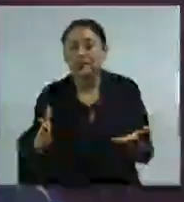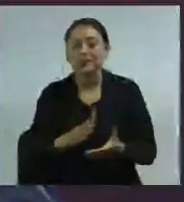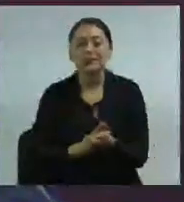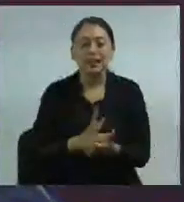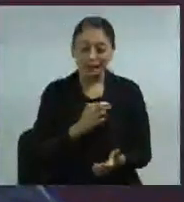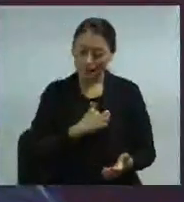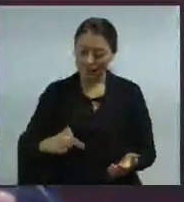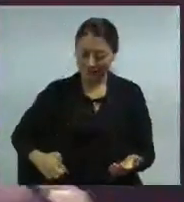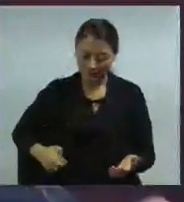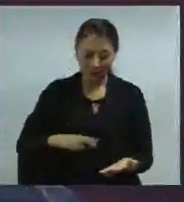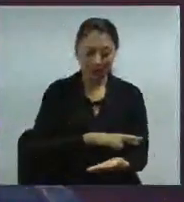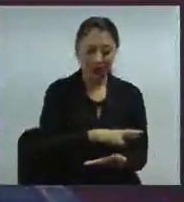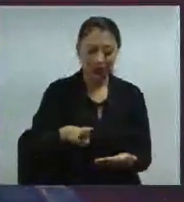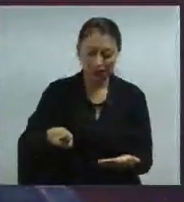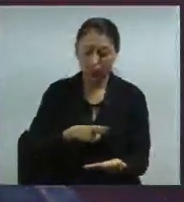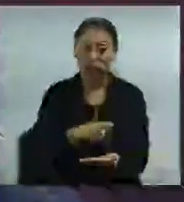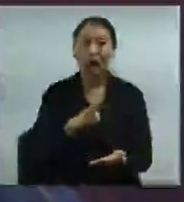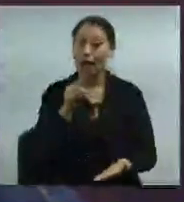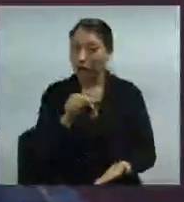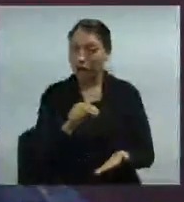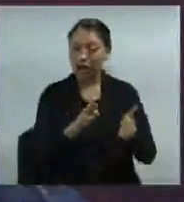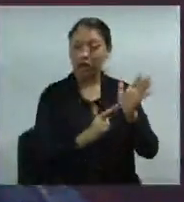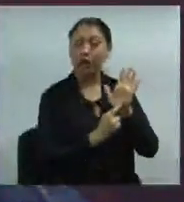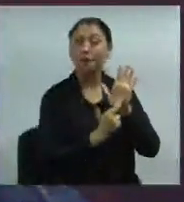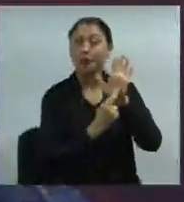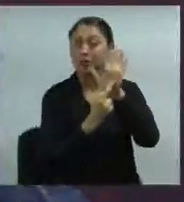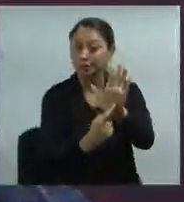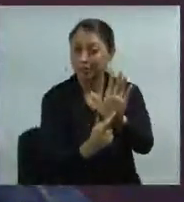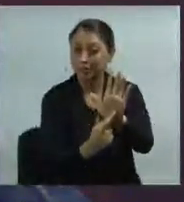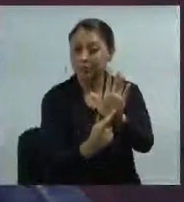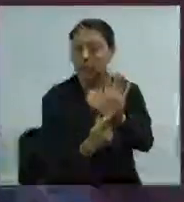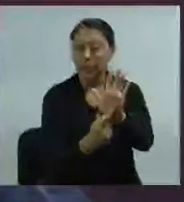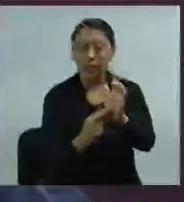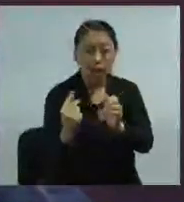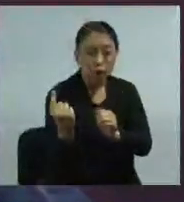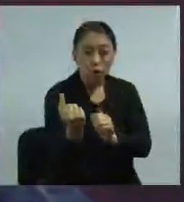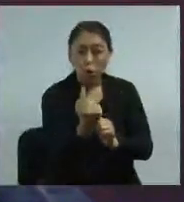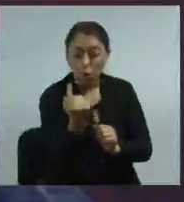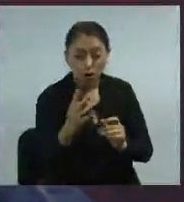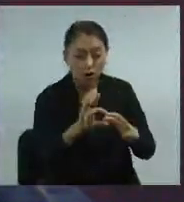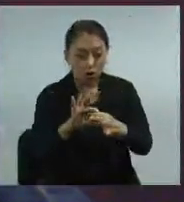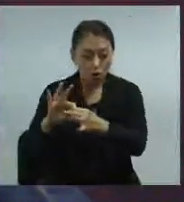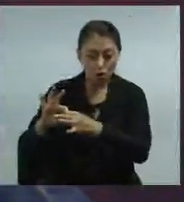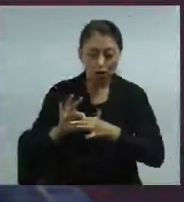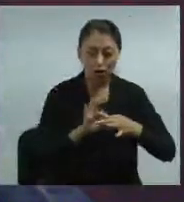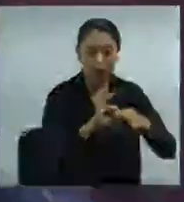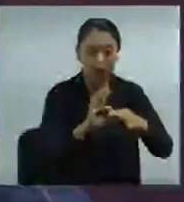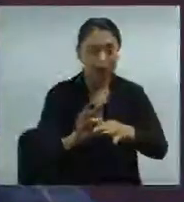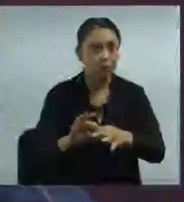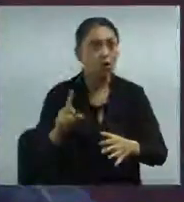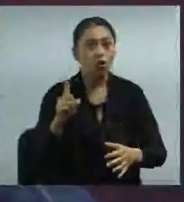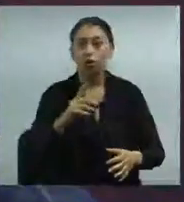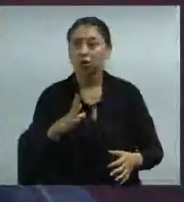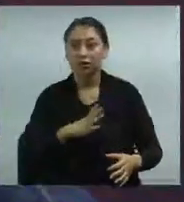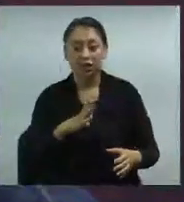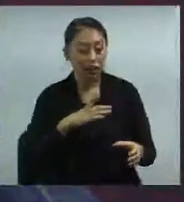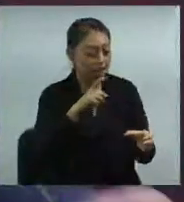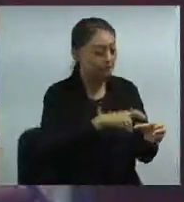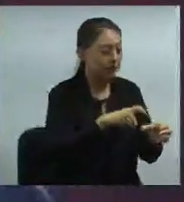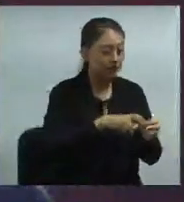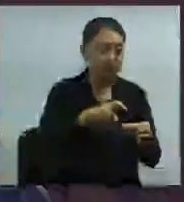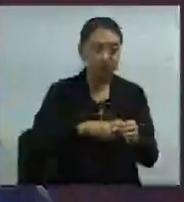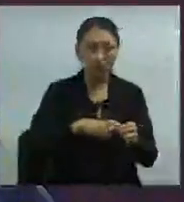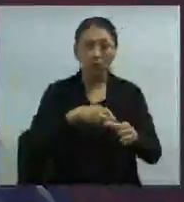República, que es el representante del único organismo que no tiene ninguna participación en